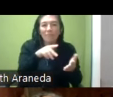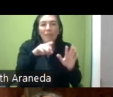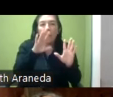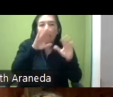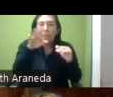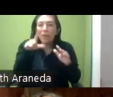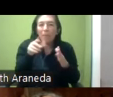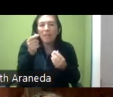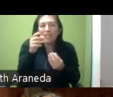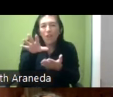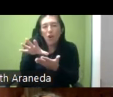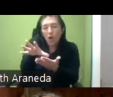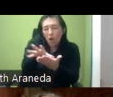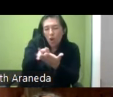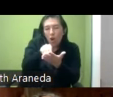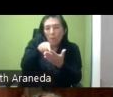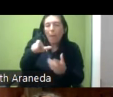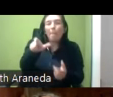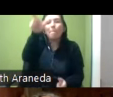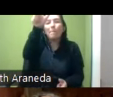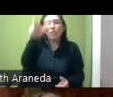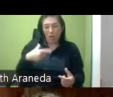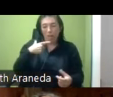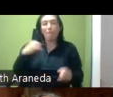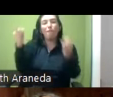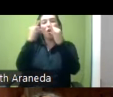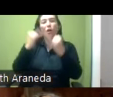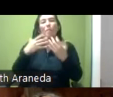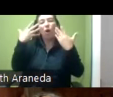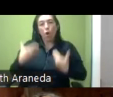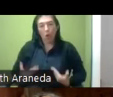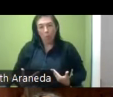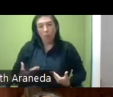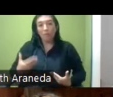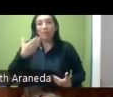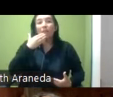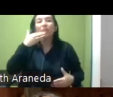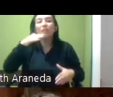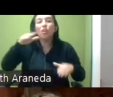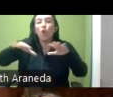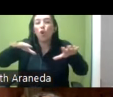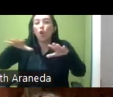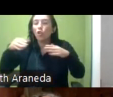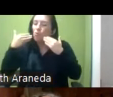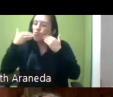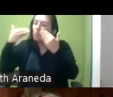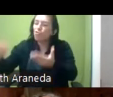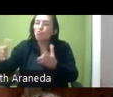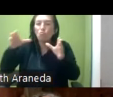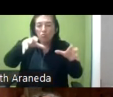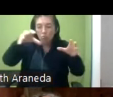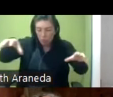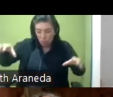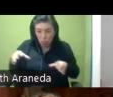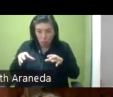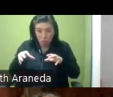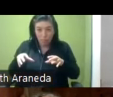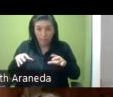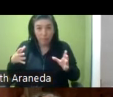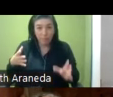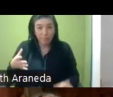cómo estaba dispuesto el individuo enfardado y los objetos alrededor. Y vuelvo a